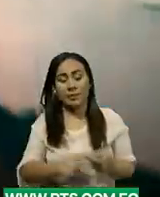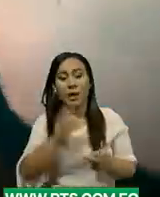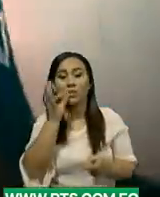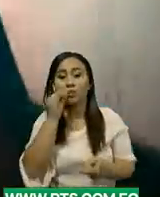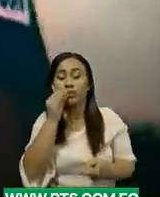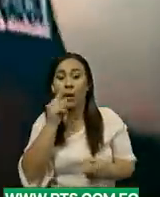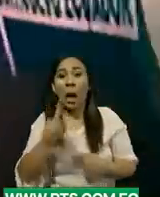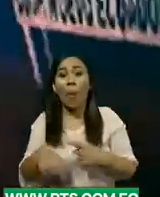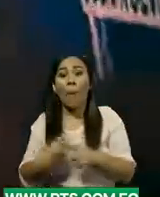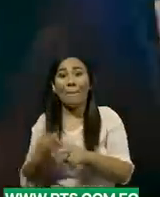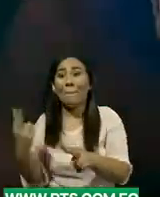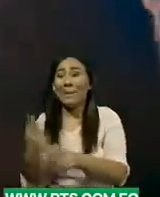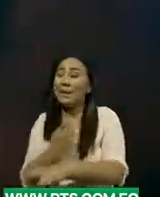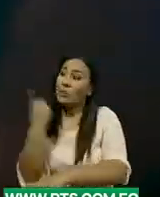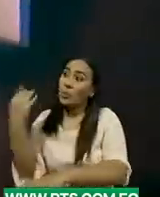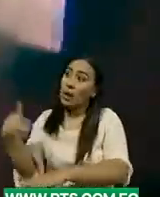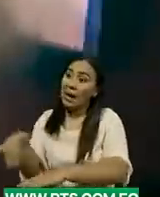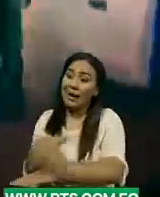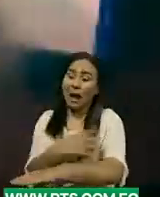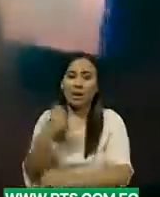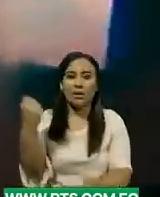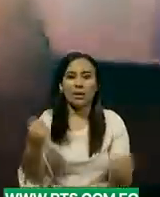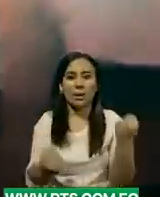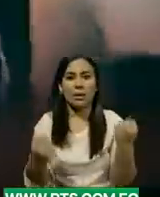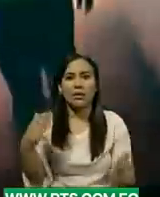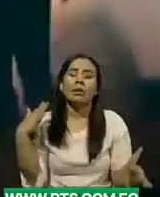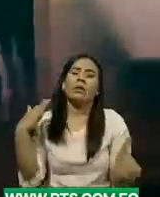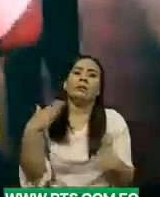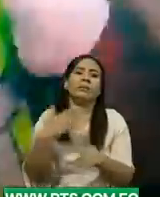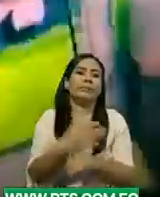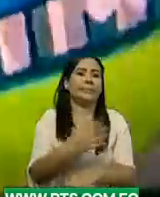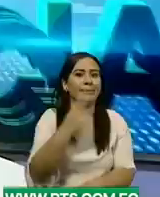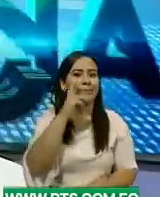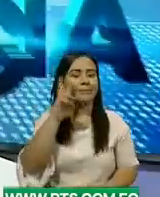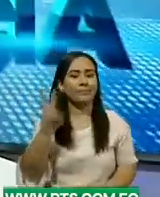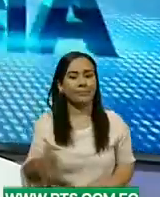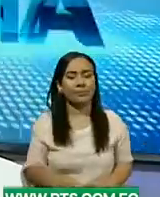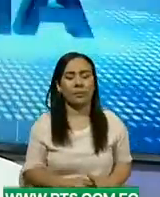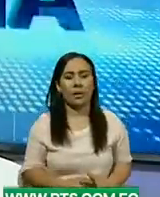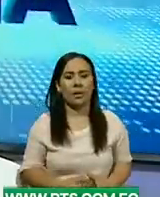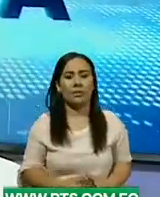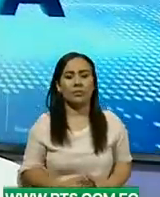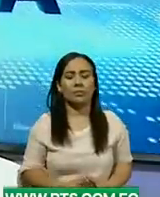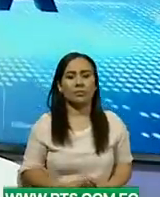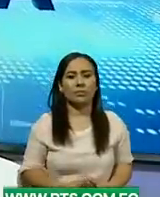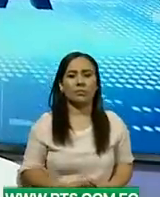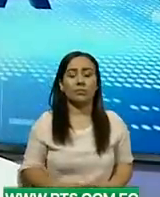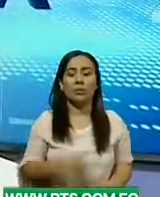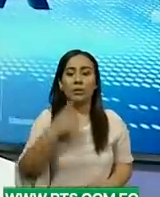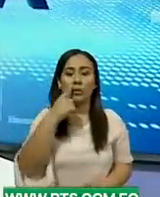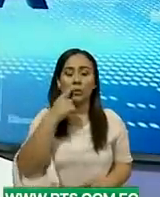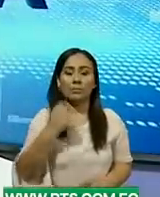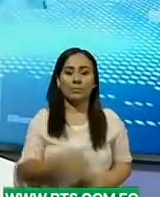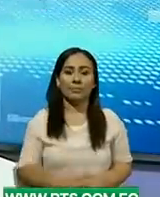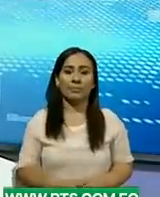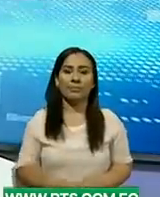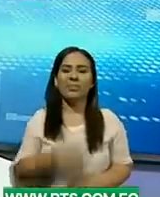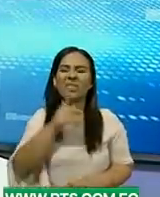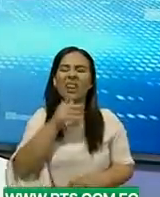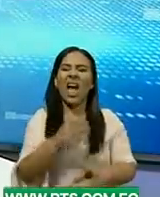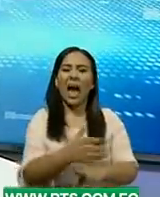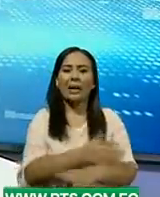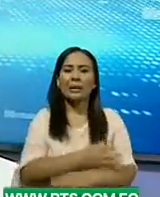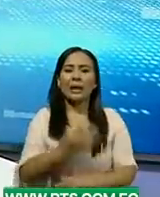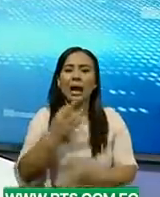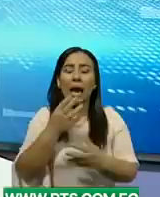cuando el peligro toma el volante, informó Jorge Escobar. El hombre a quien le arrojaron